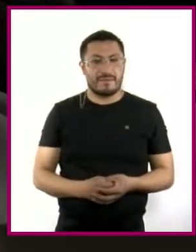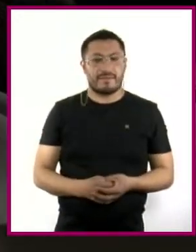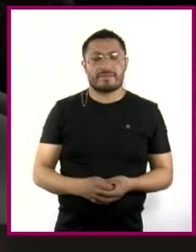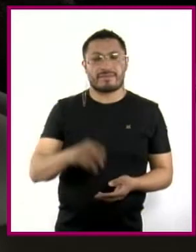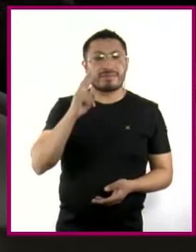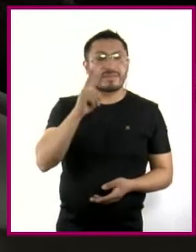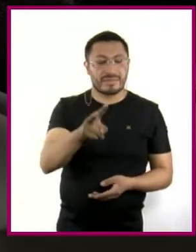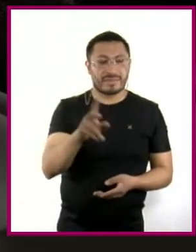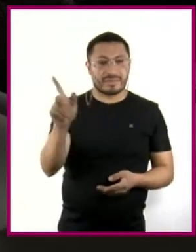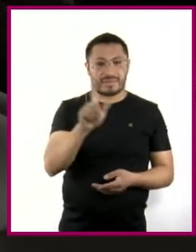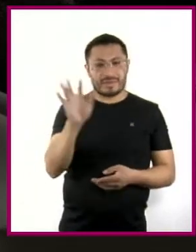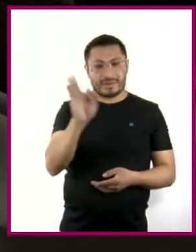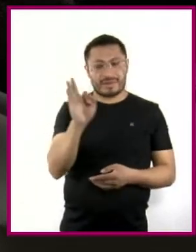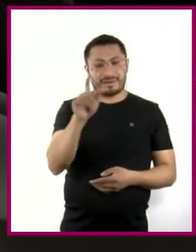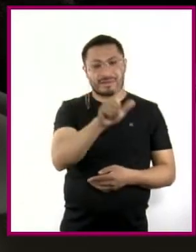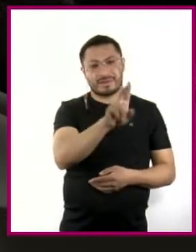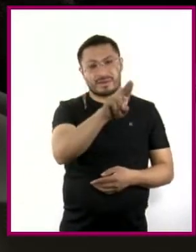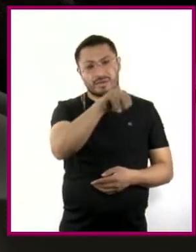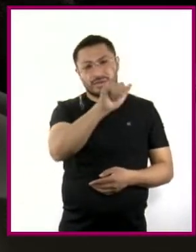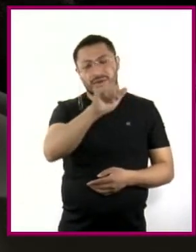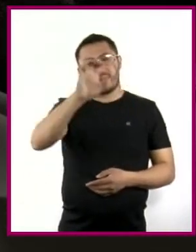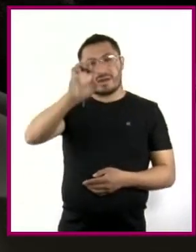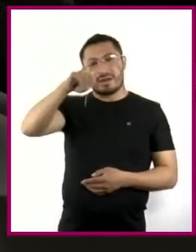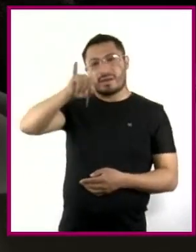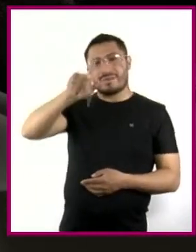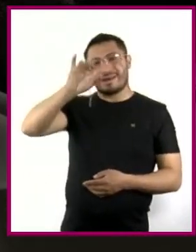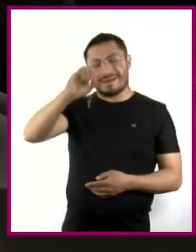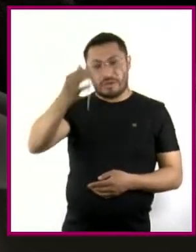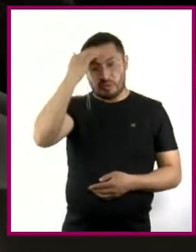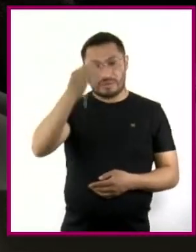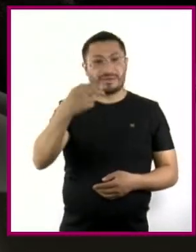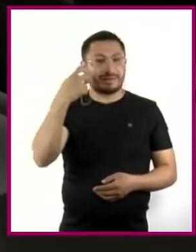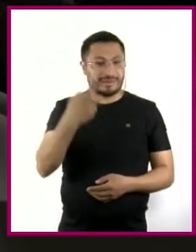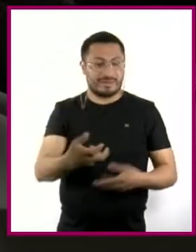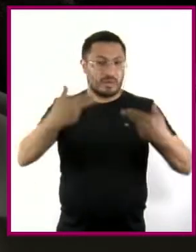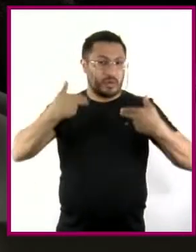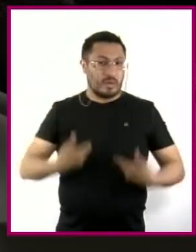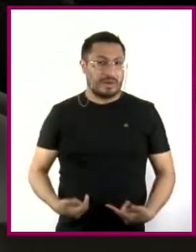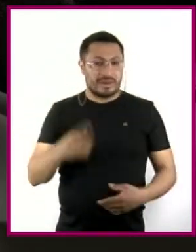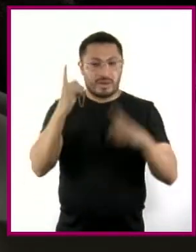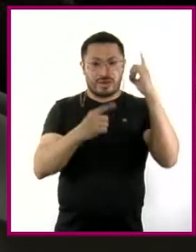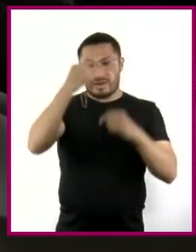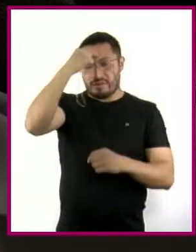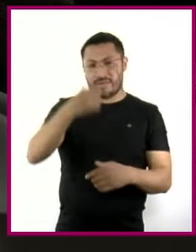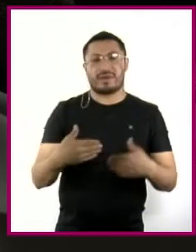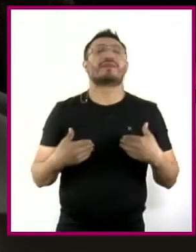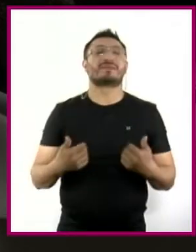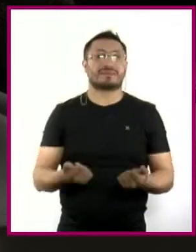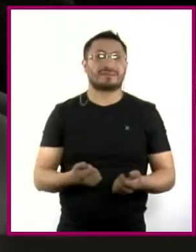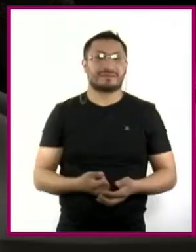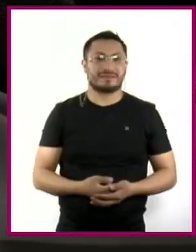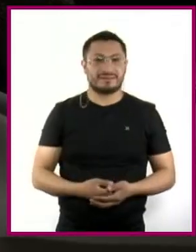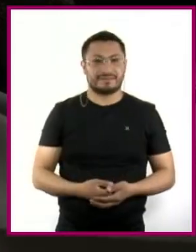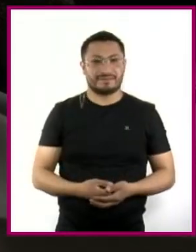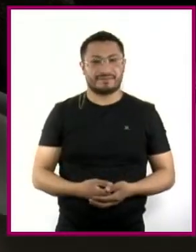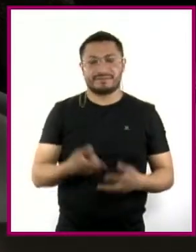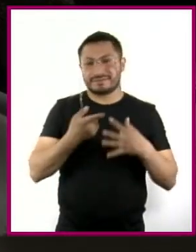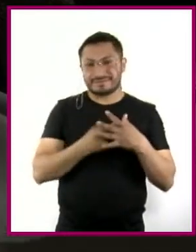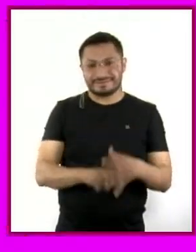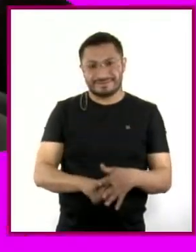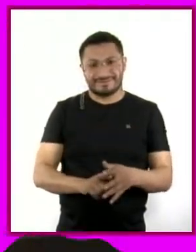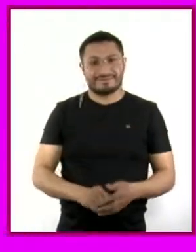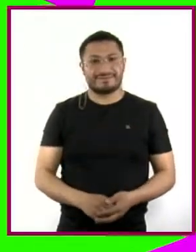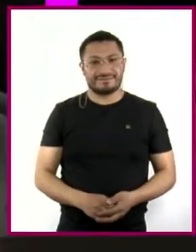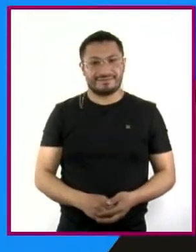si Luna y Emiliano la conocen. Esto es Humanamente, dudar para comprender.